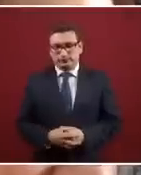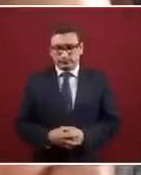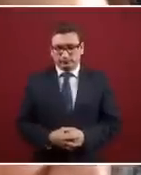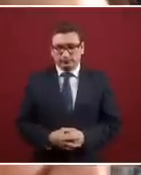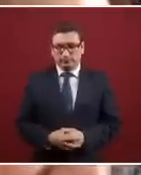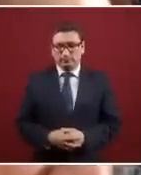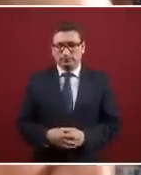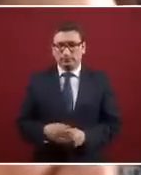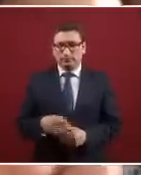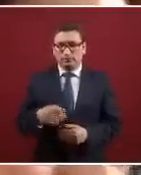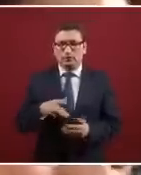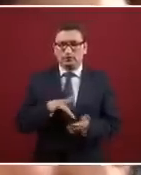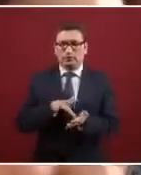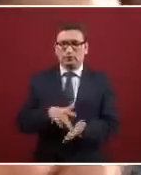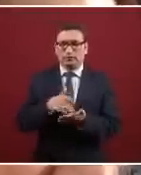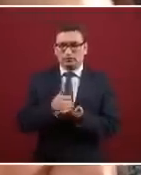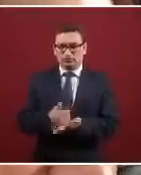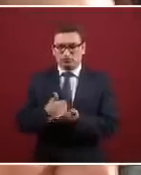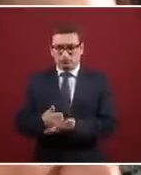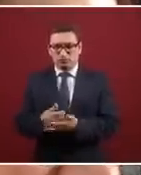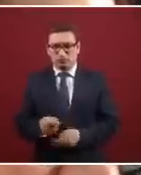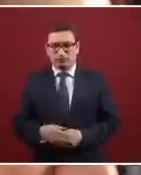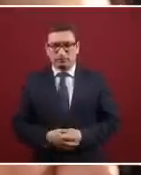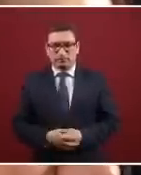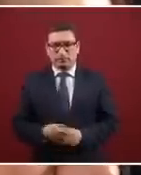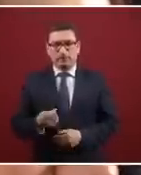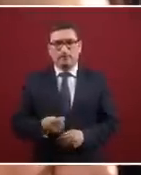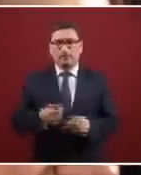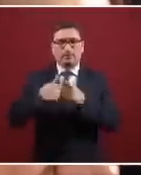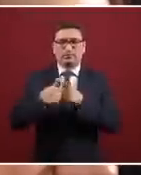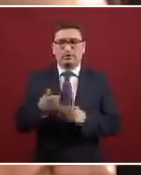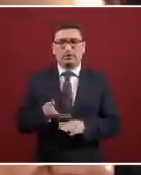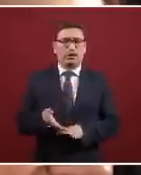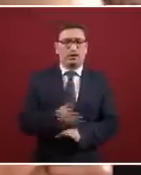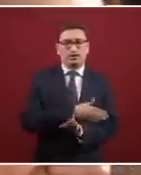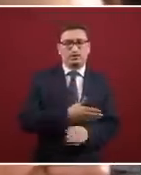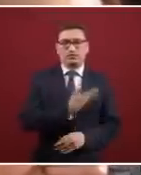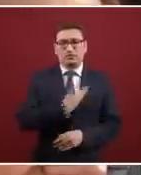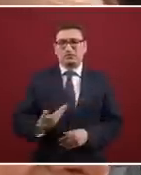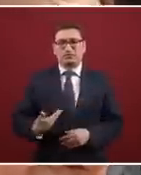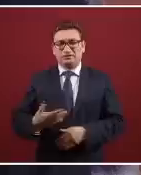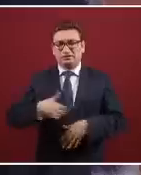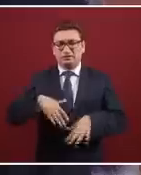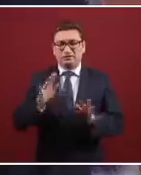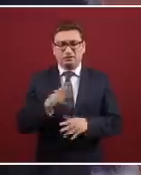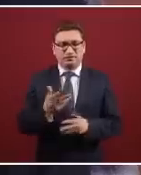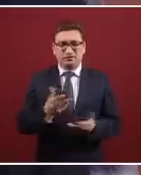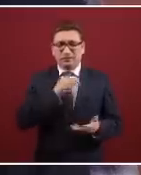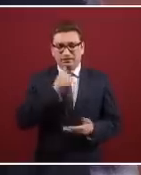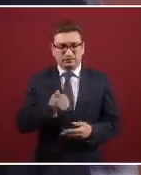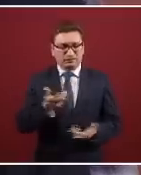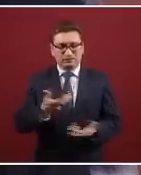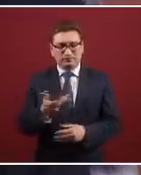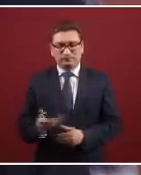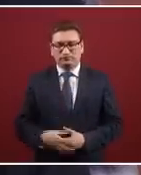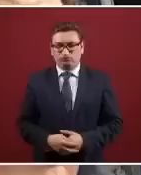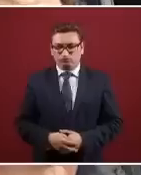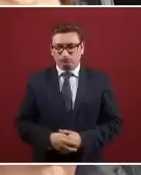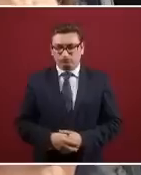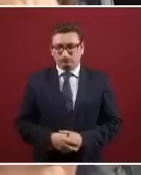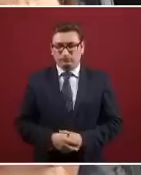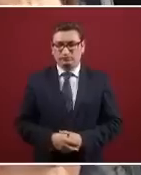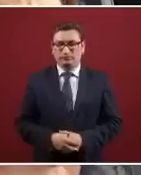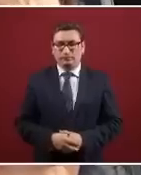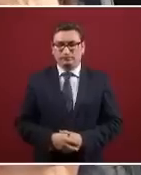y ayudar. Es la verdad, la primera vez. Porque los demás presidentes que han estado, los del frente, nos han estado echando a pura